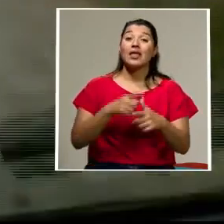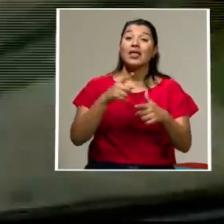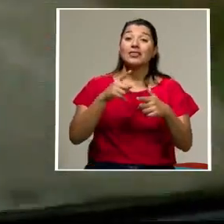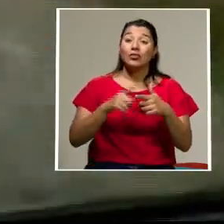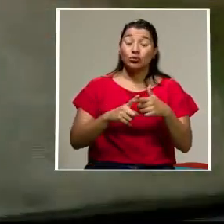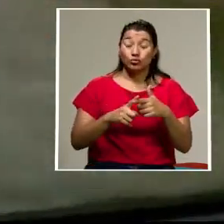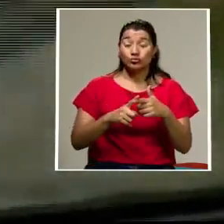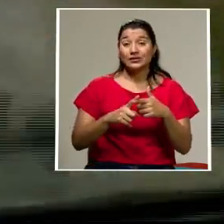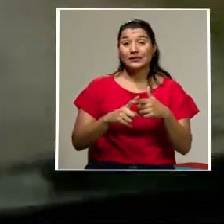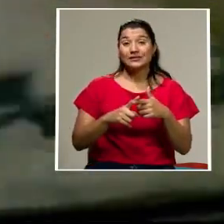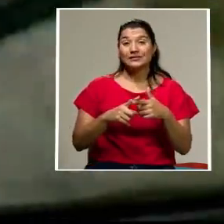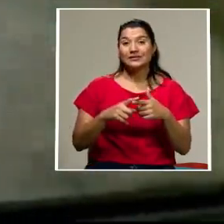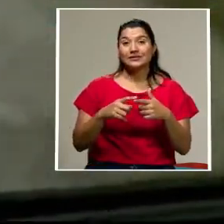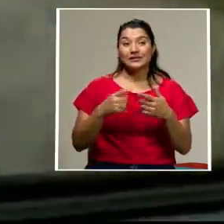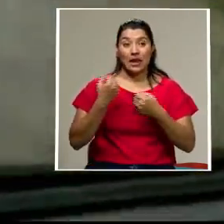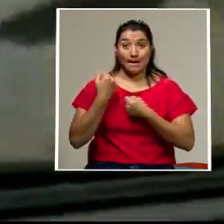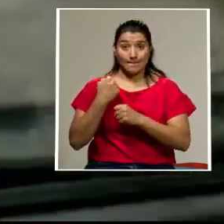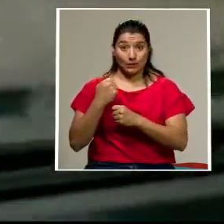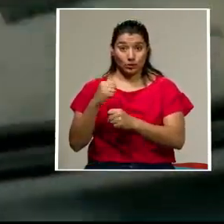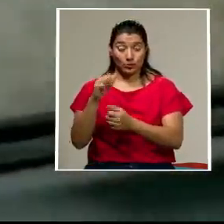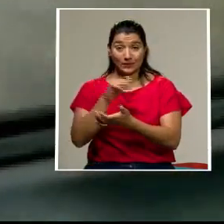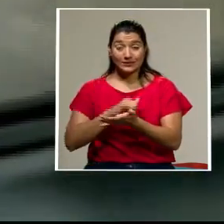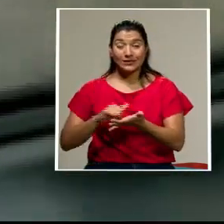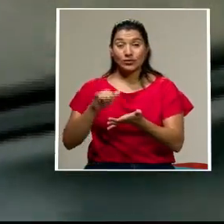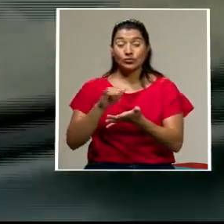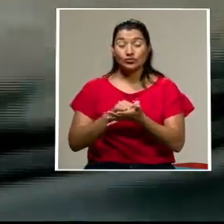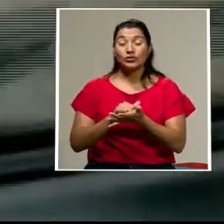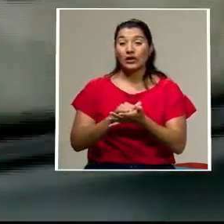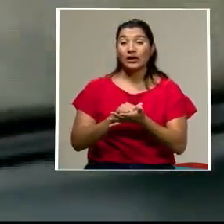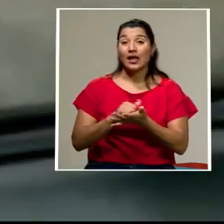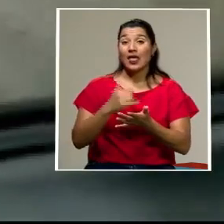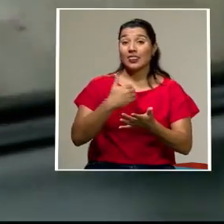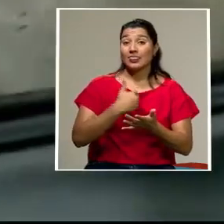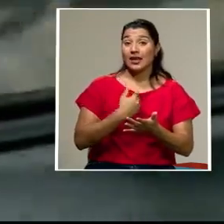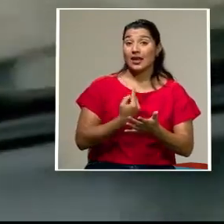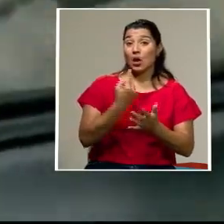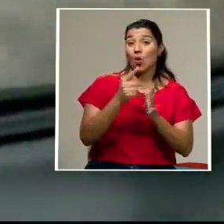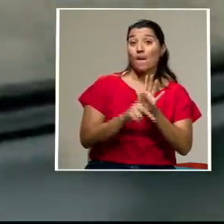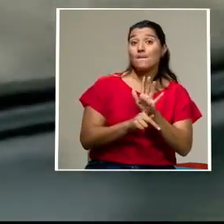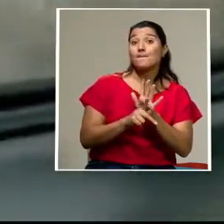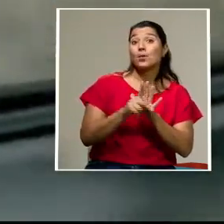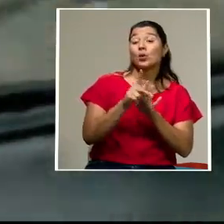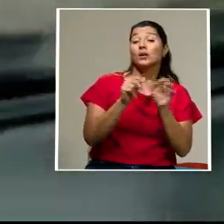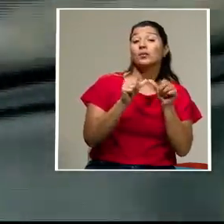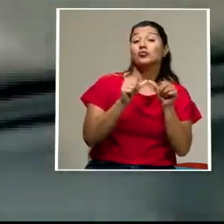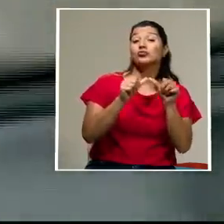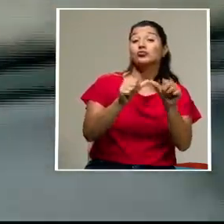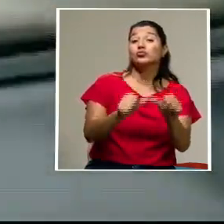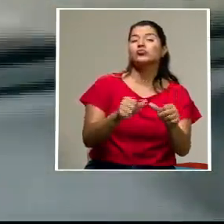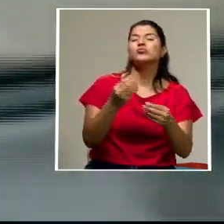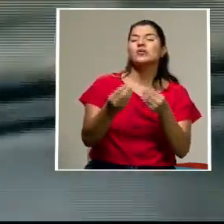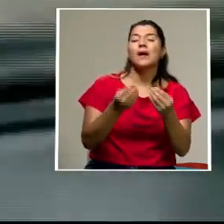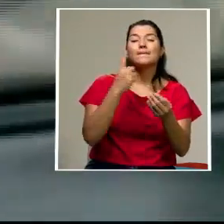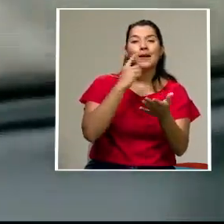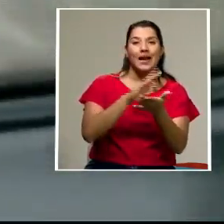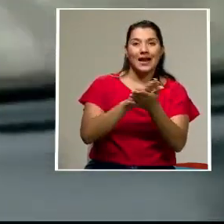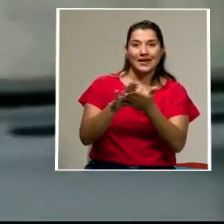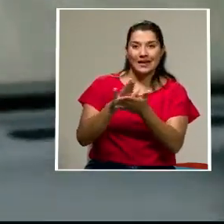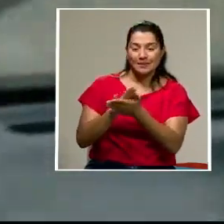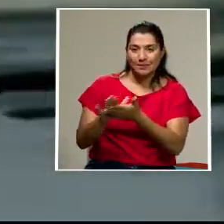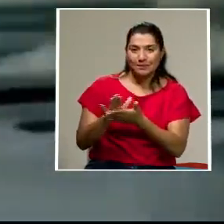red pluvial ha tenido, y la Municipalidad de San José, durante un programa continuo de limpieza de tragantes y limpieza de